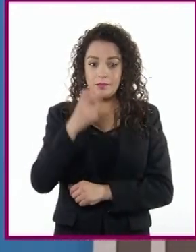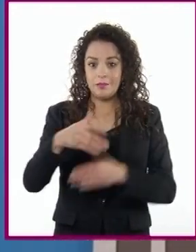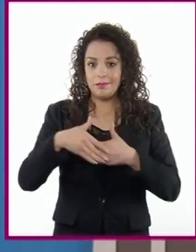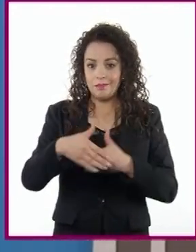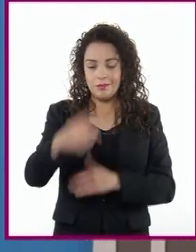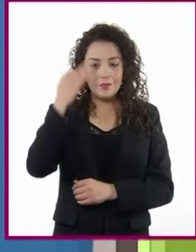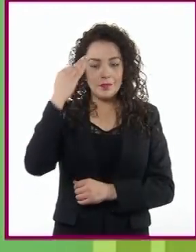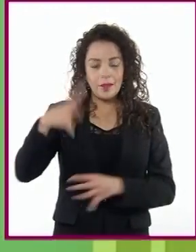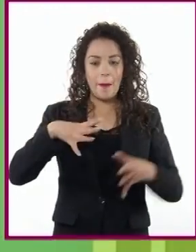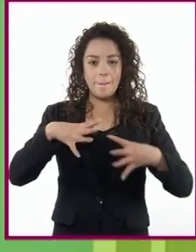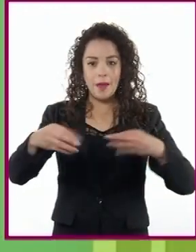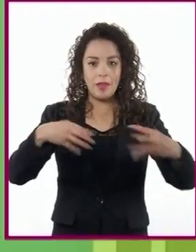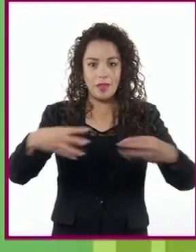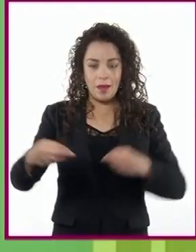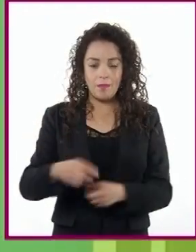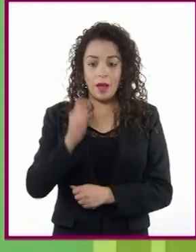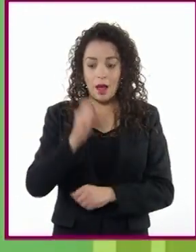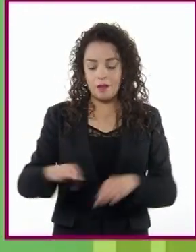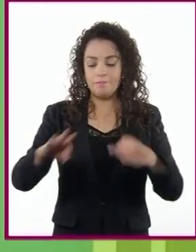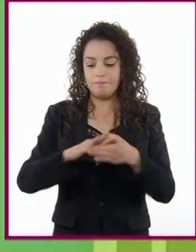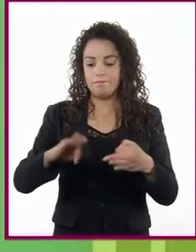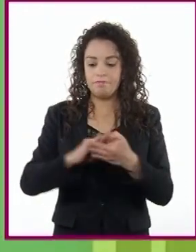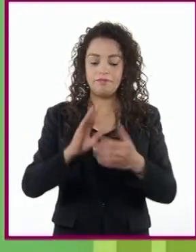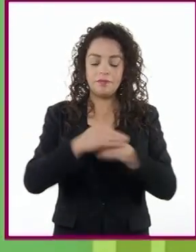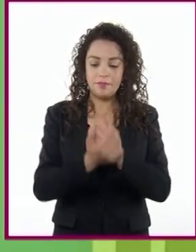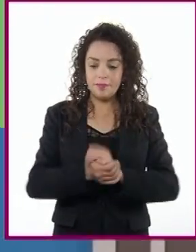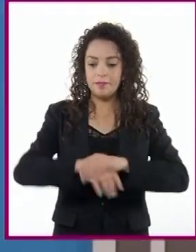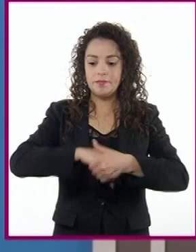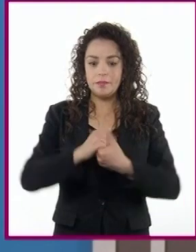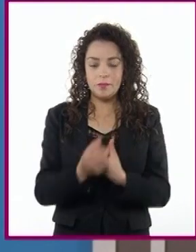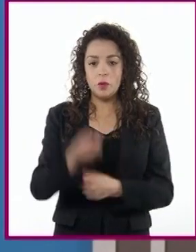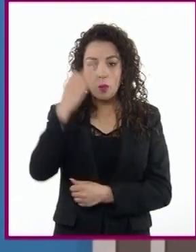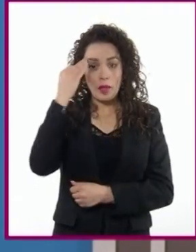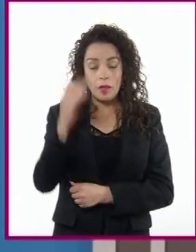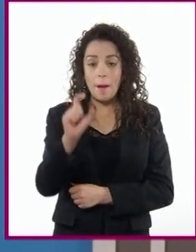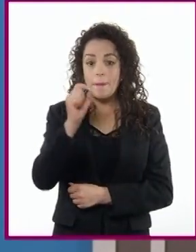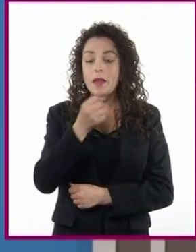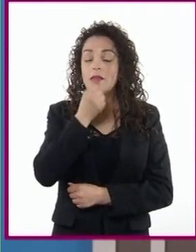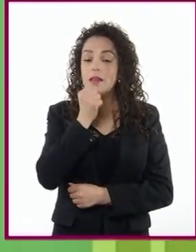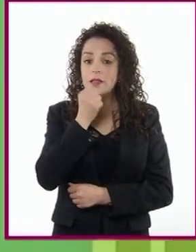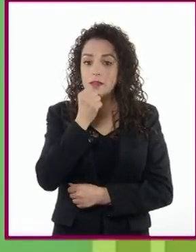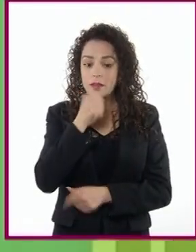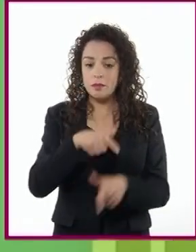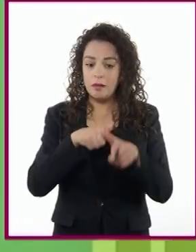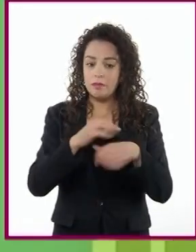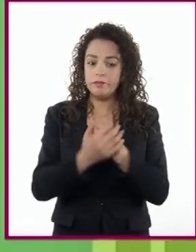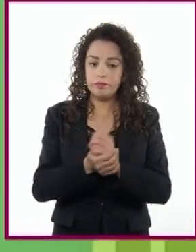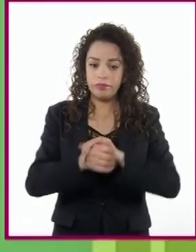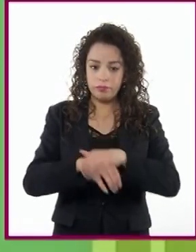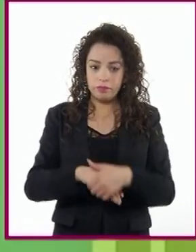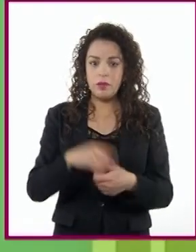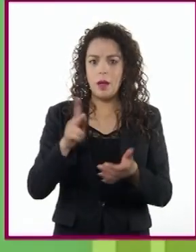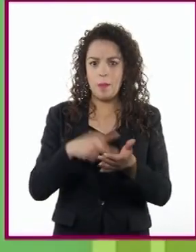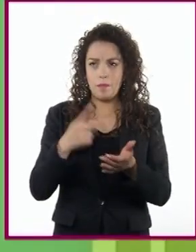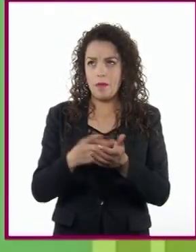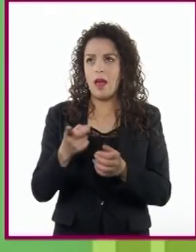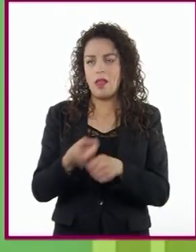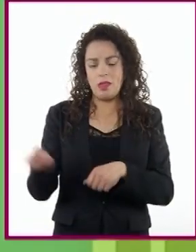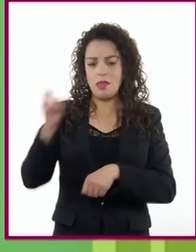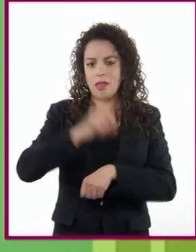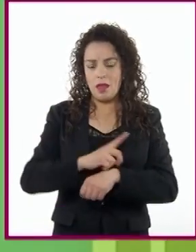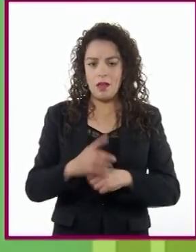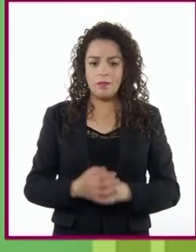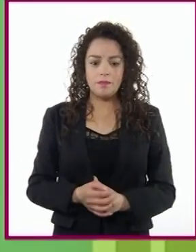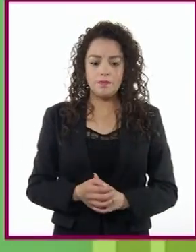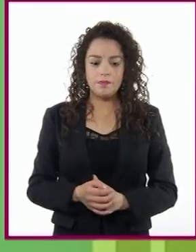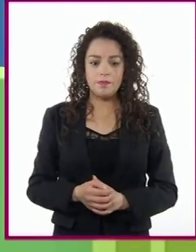pandemia. Lavarse continuamente las manos, por lo menos durante 20 segundos y varias veces al día. Usar el cubrebocas correctamente, es